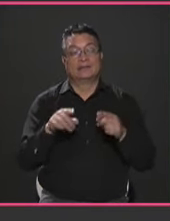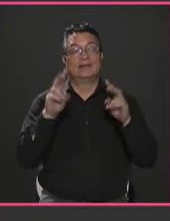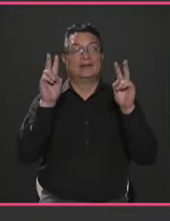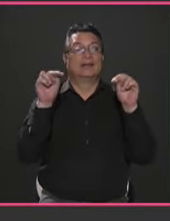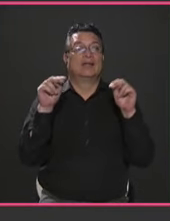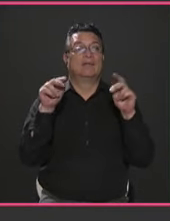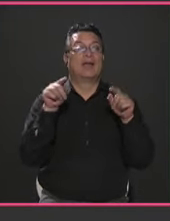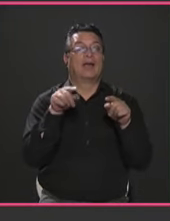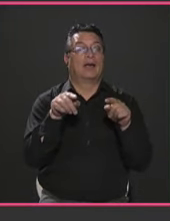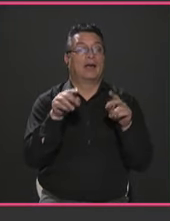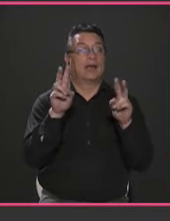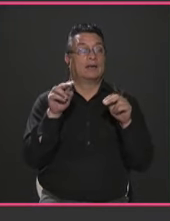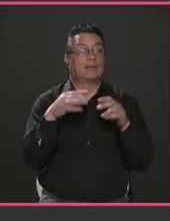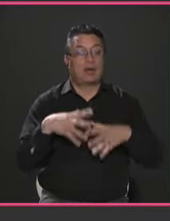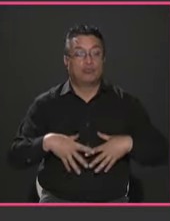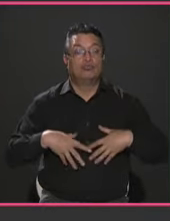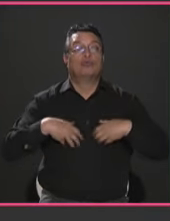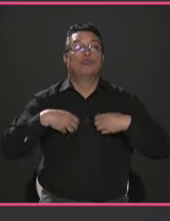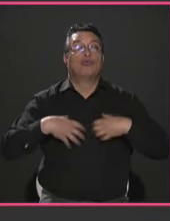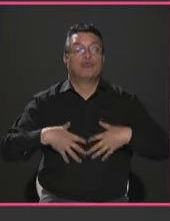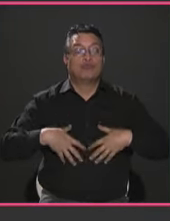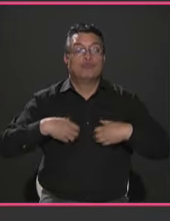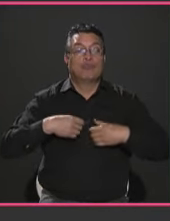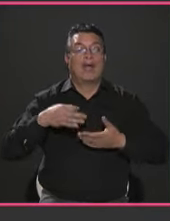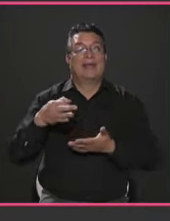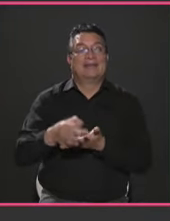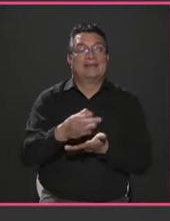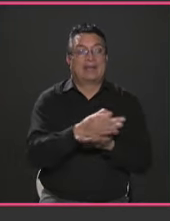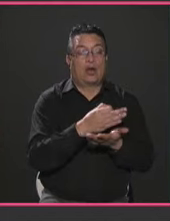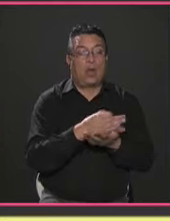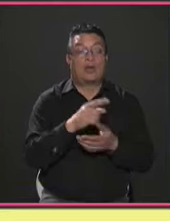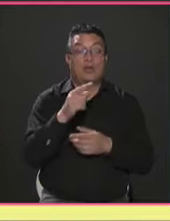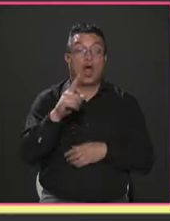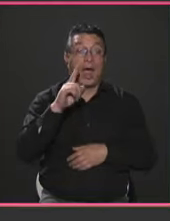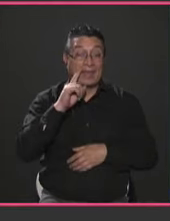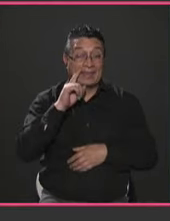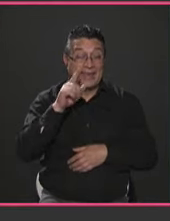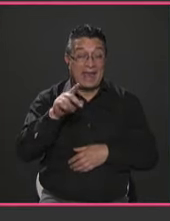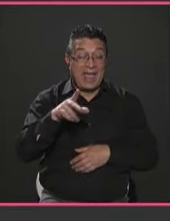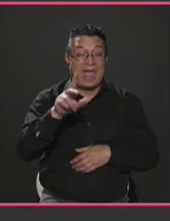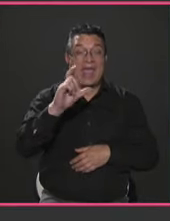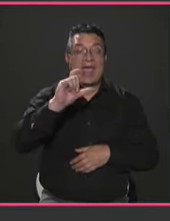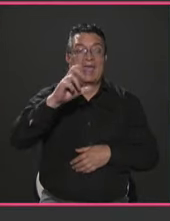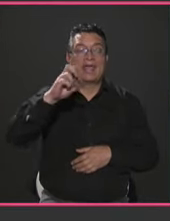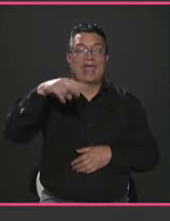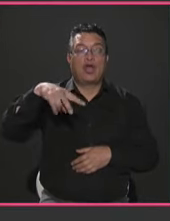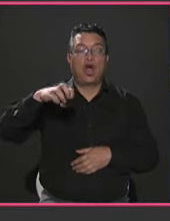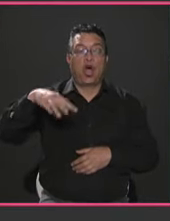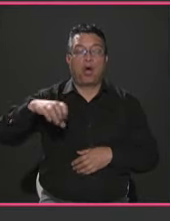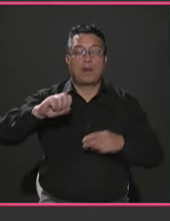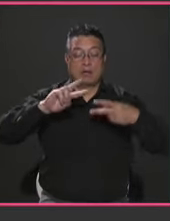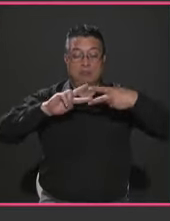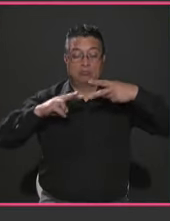las de la respiración celular lo importante es que en cuanto se tiene un genoma se puede construir